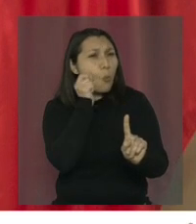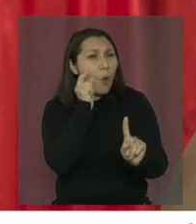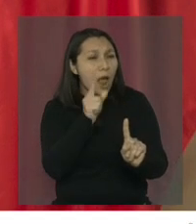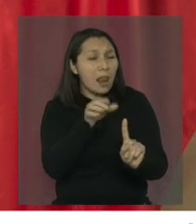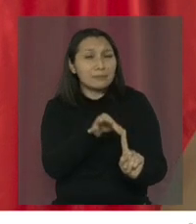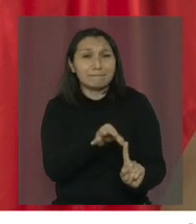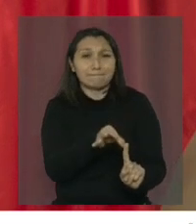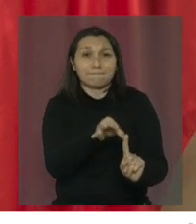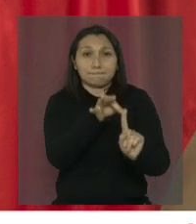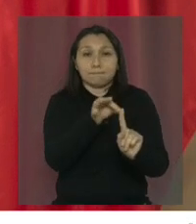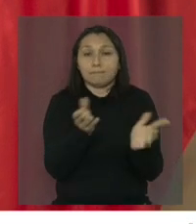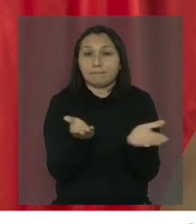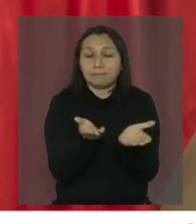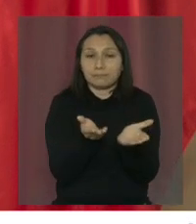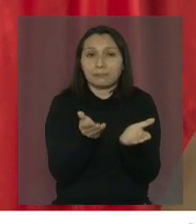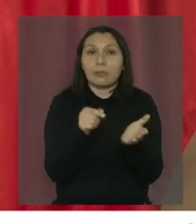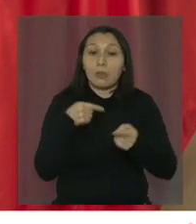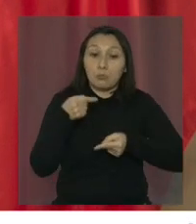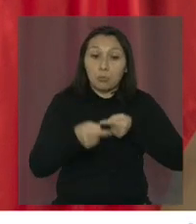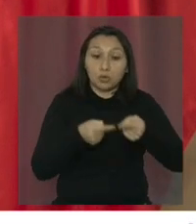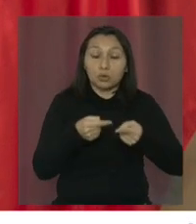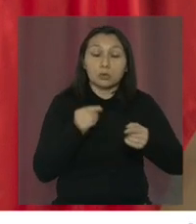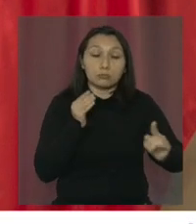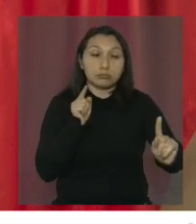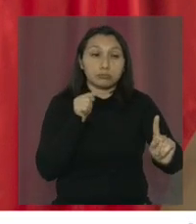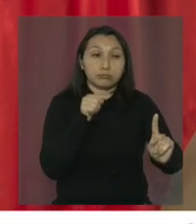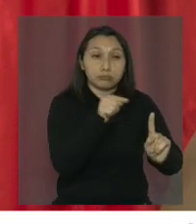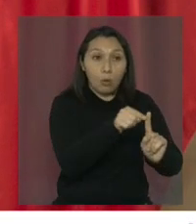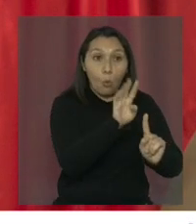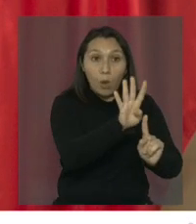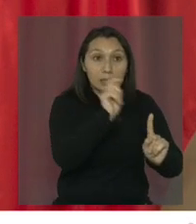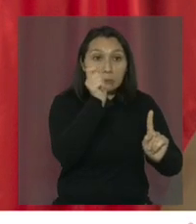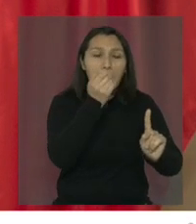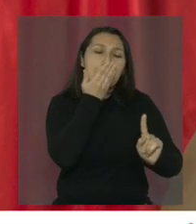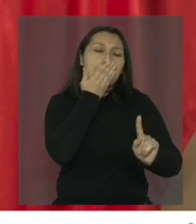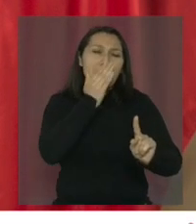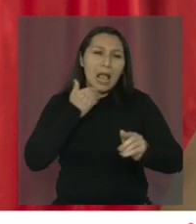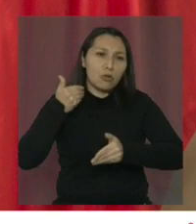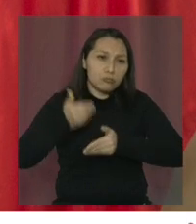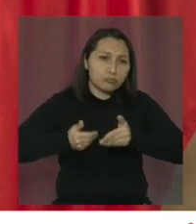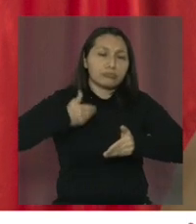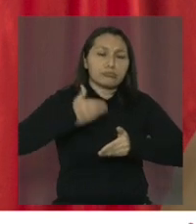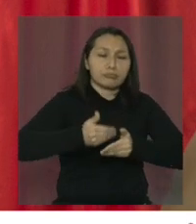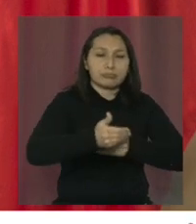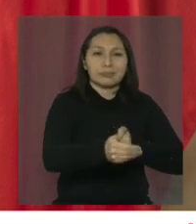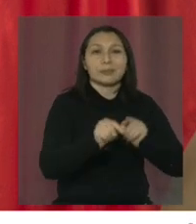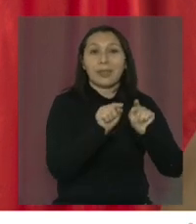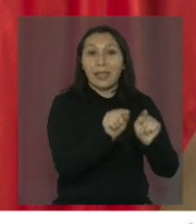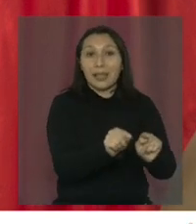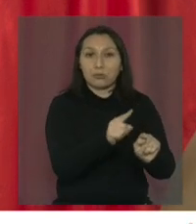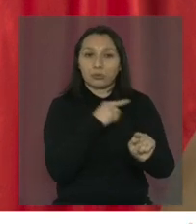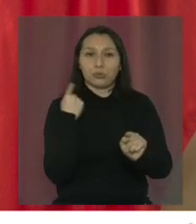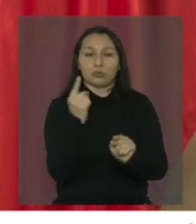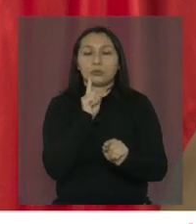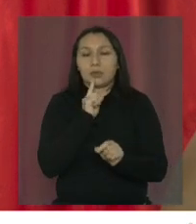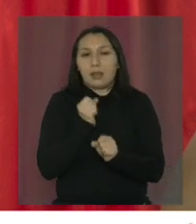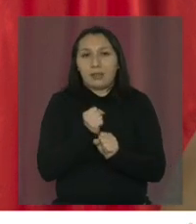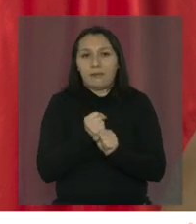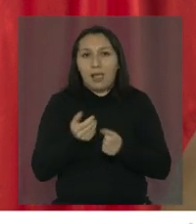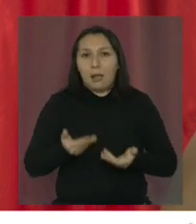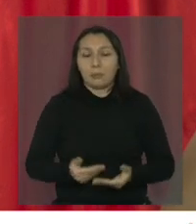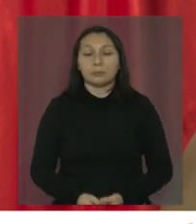principal es que este proceso hacia el 4 ceder de la mejor forma posible y en eso estamos trabajando